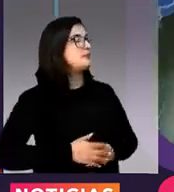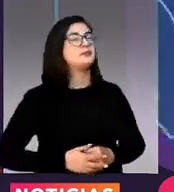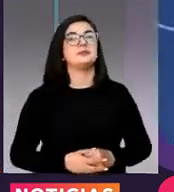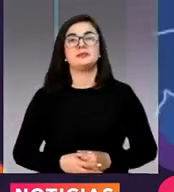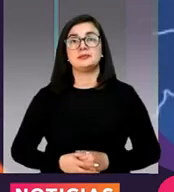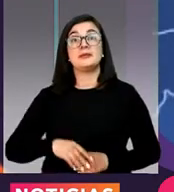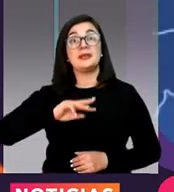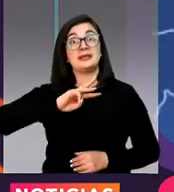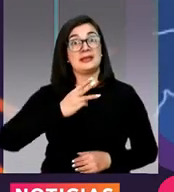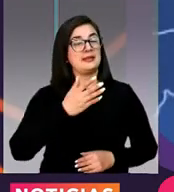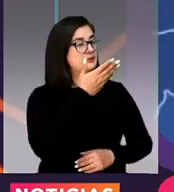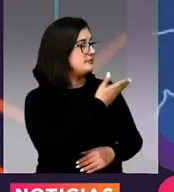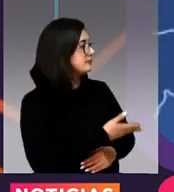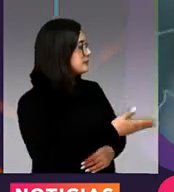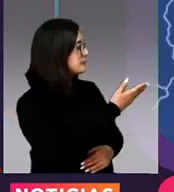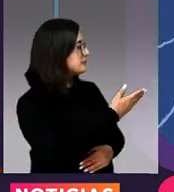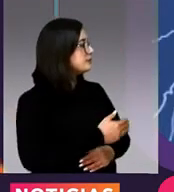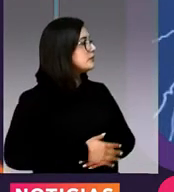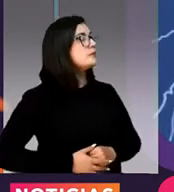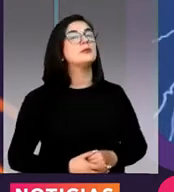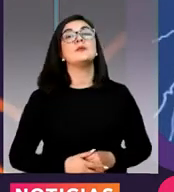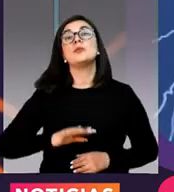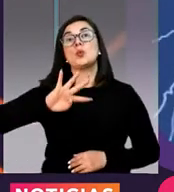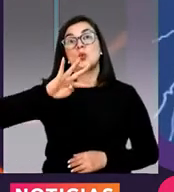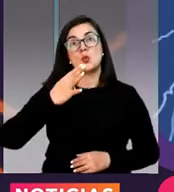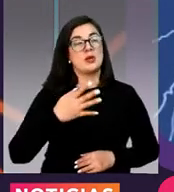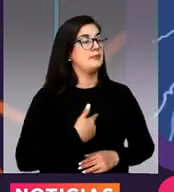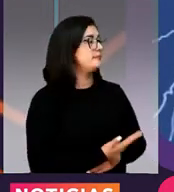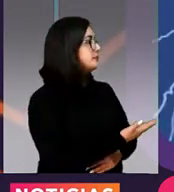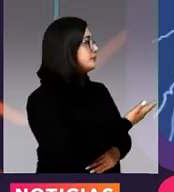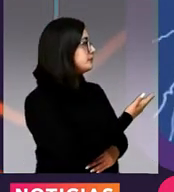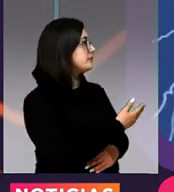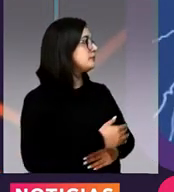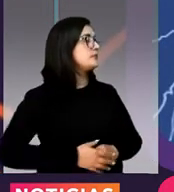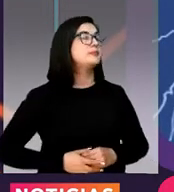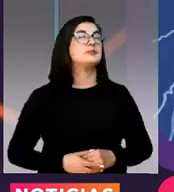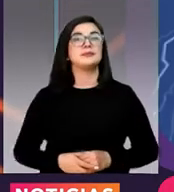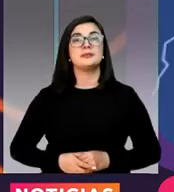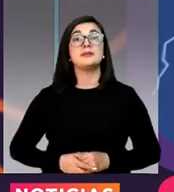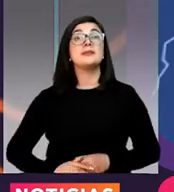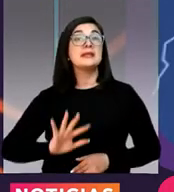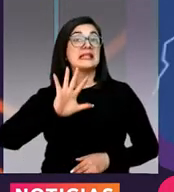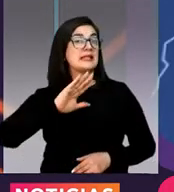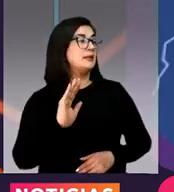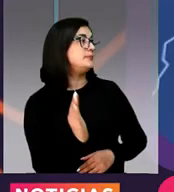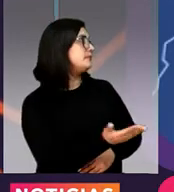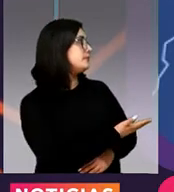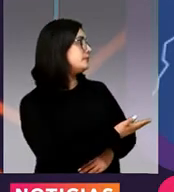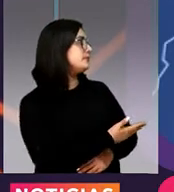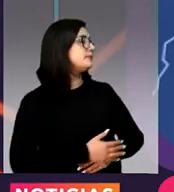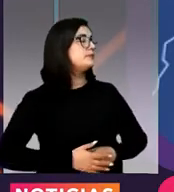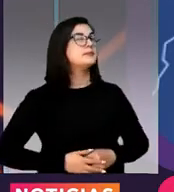Tercera, Acáquesa. La cuarta, Chía, Cajicato, Cancipá y Sopó. Y la quinta, Zipaquirá y